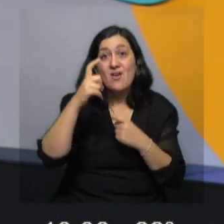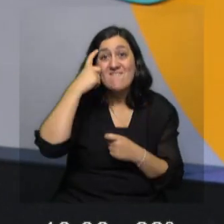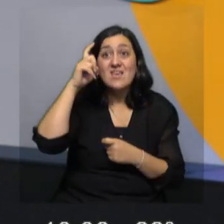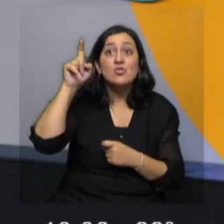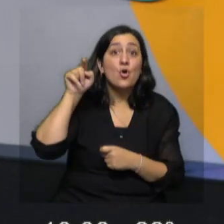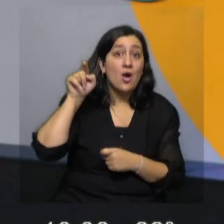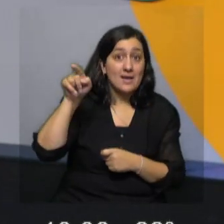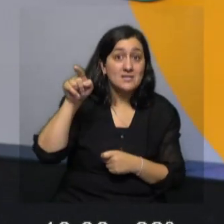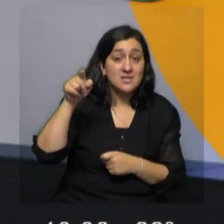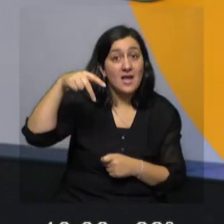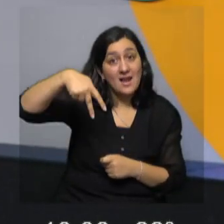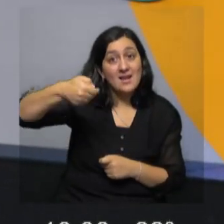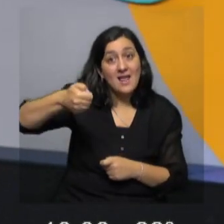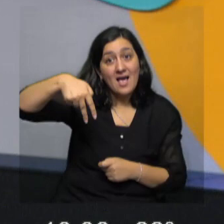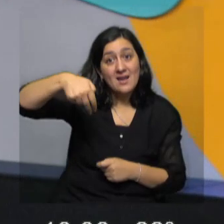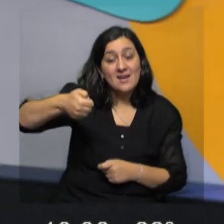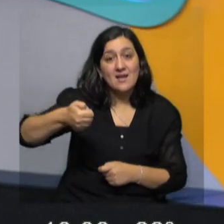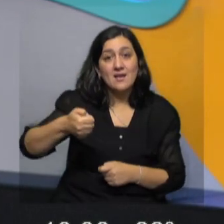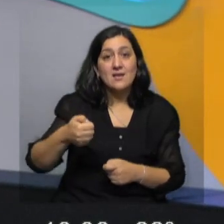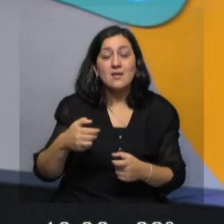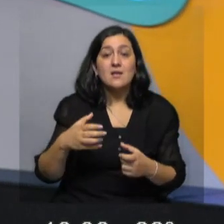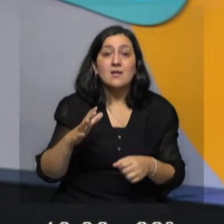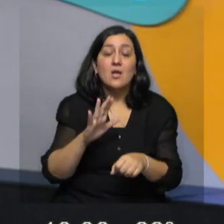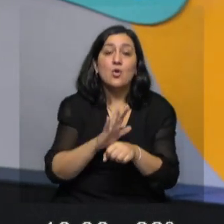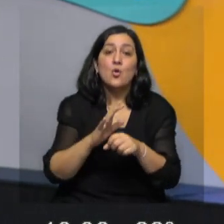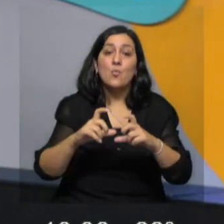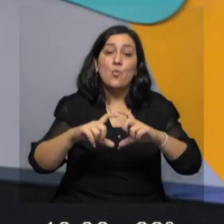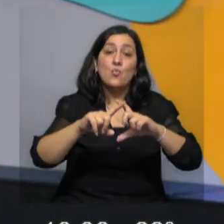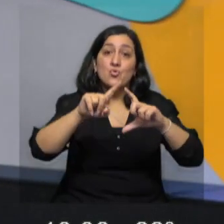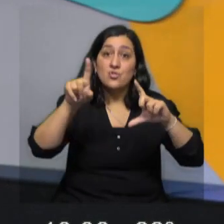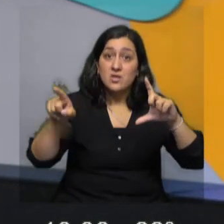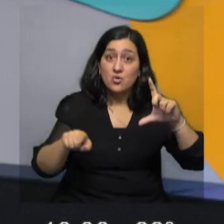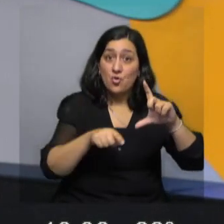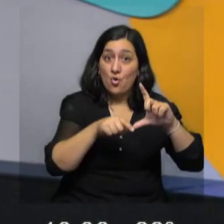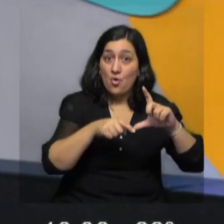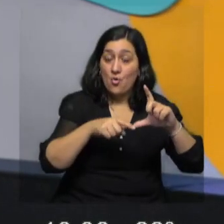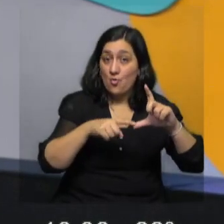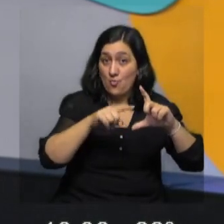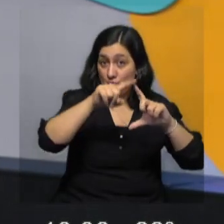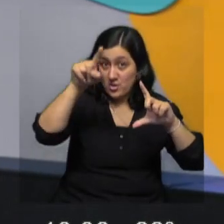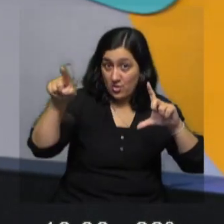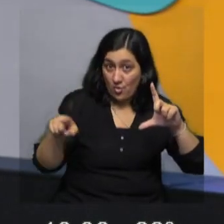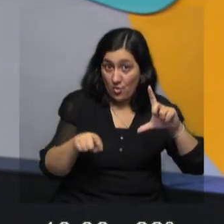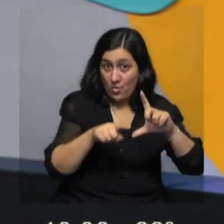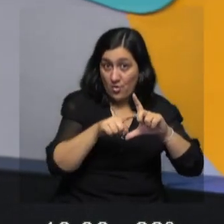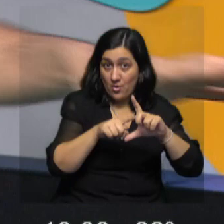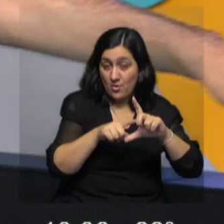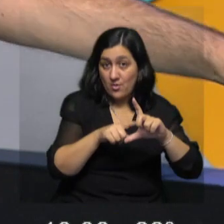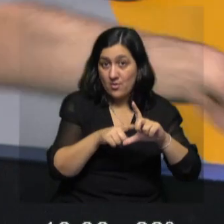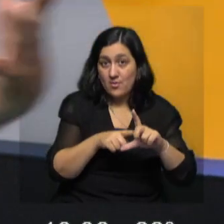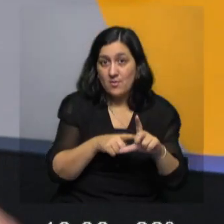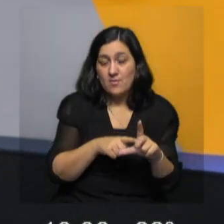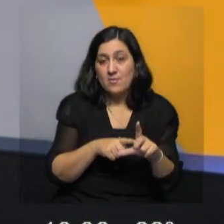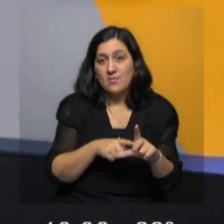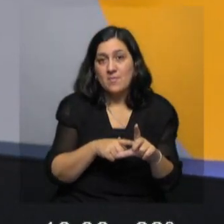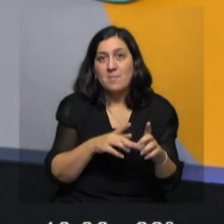y patentó y todo. Uh-huh. Que es como un disco planeante, un disco... Un frío. Un plato. Es como... No, es como